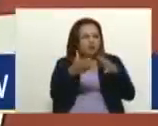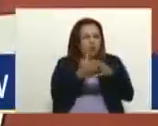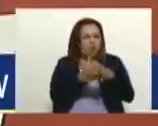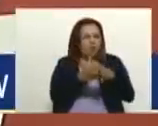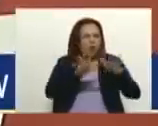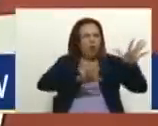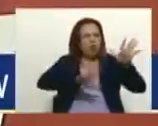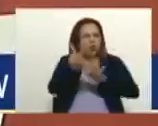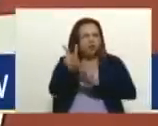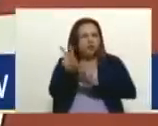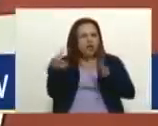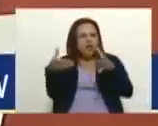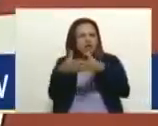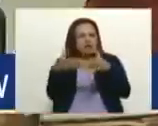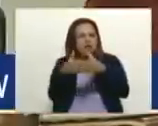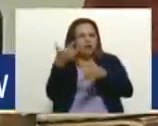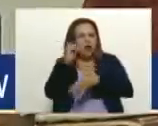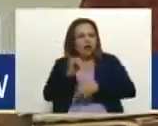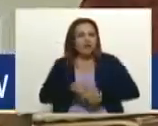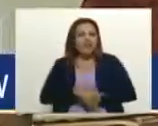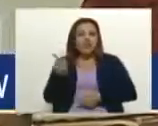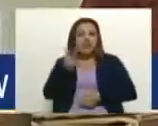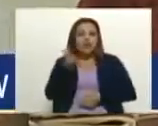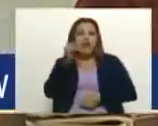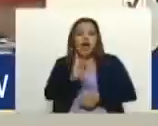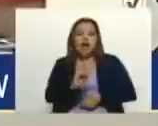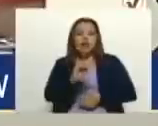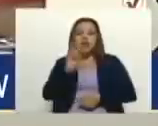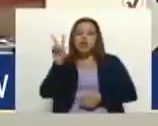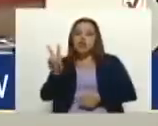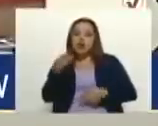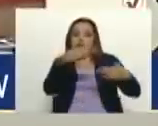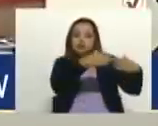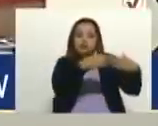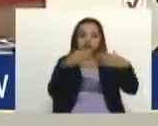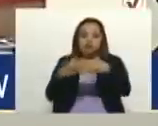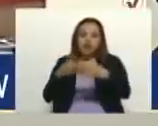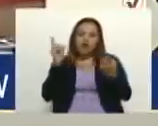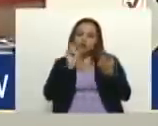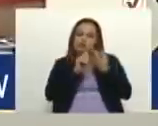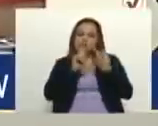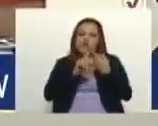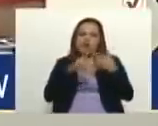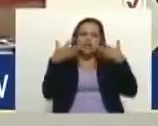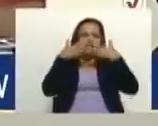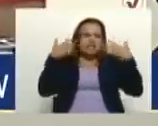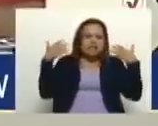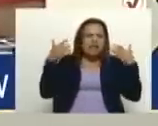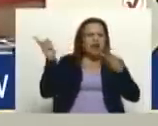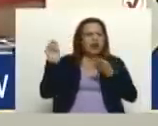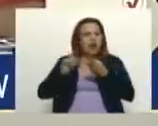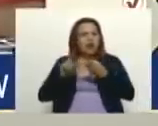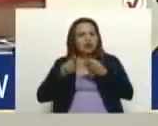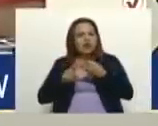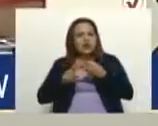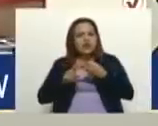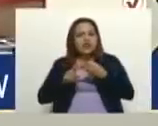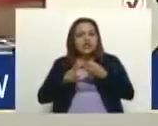12 equipos. Venezuela tendrá 2 representantes. Tendrá a Tigres y tendrá